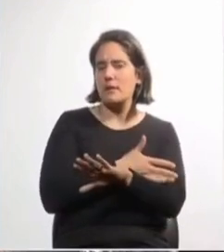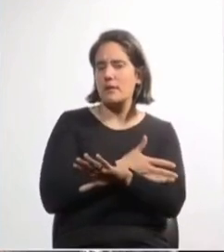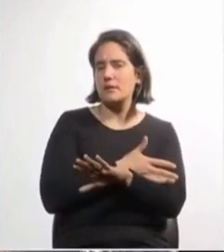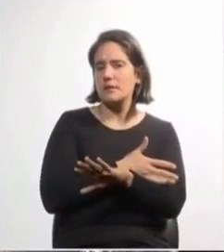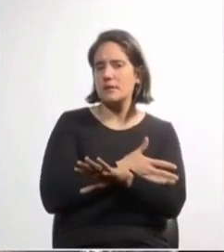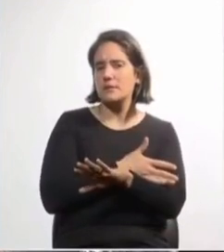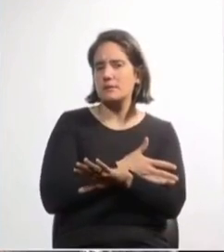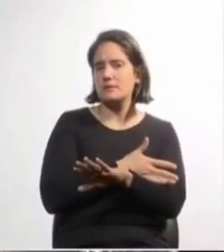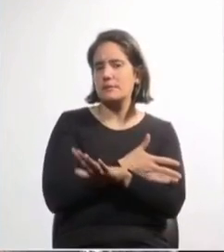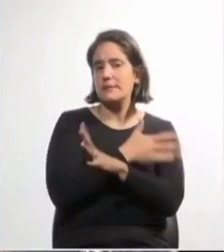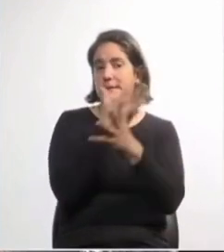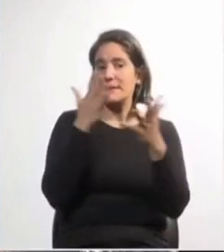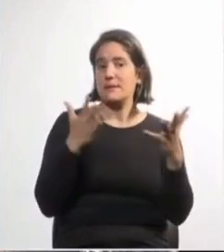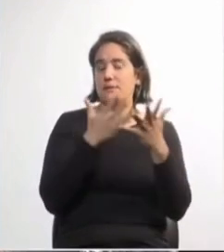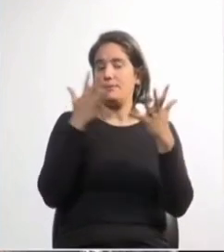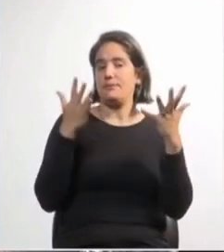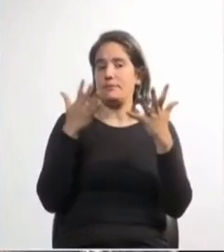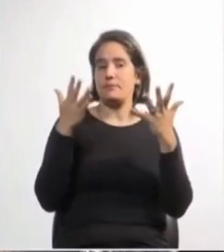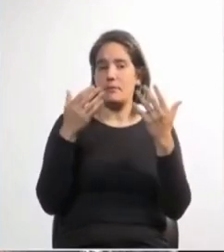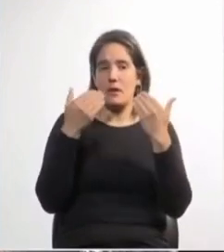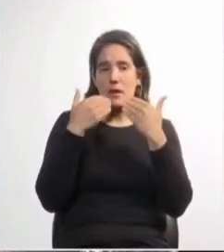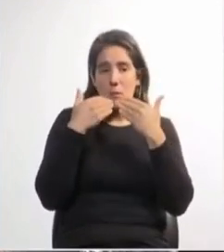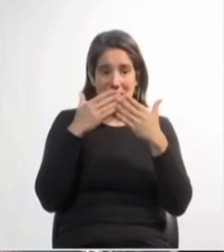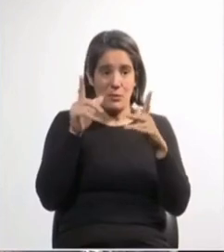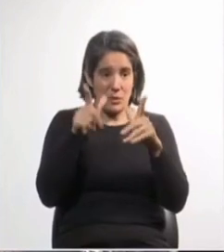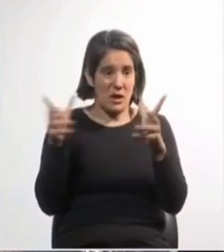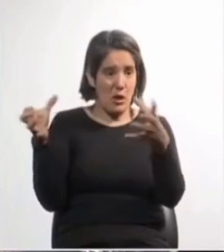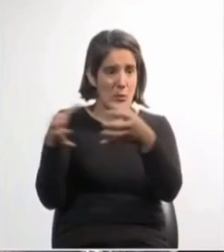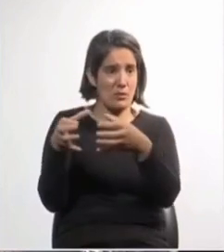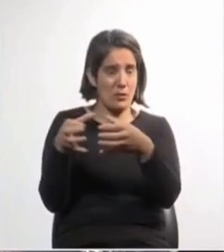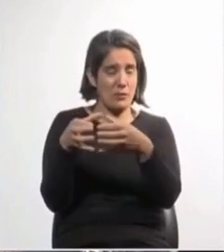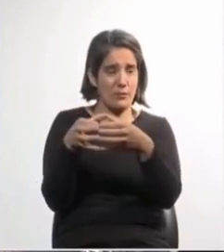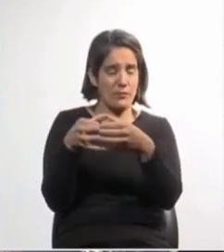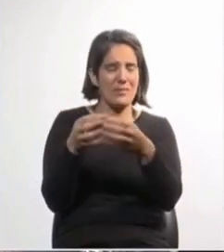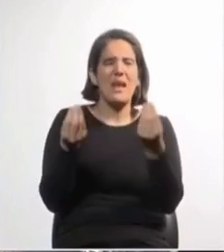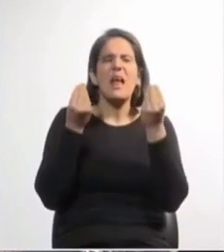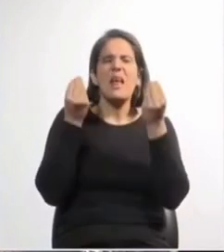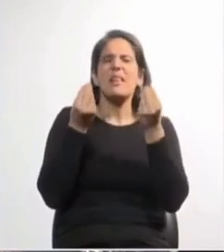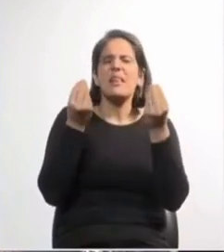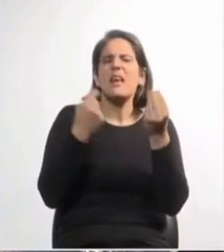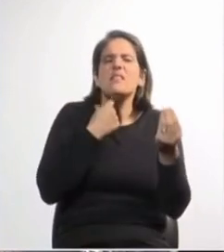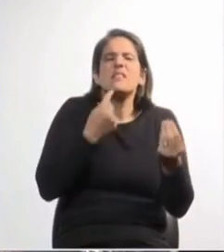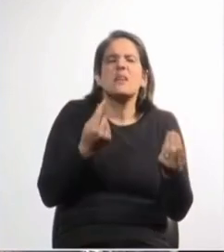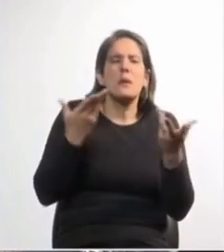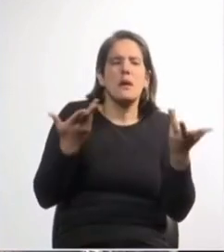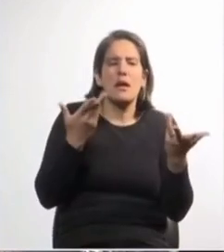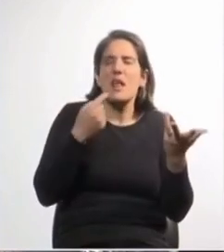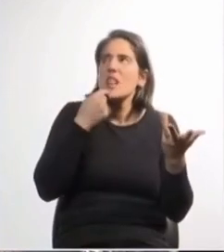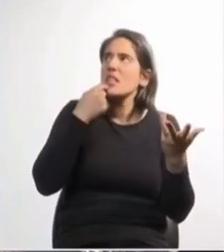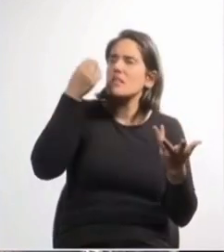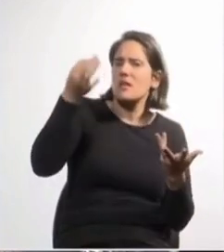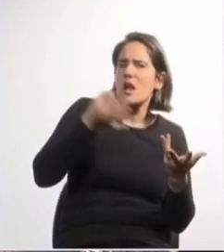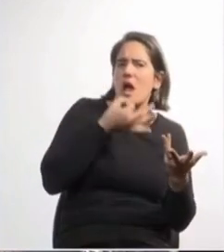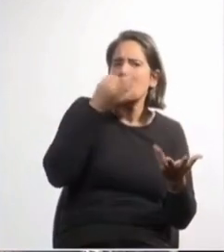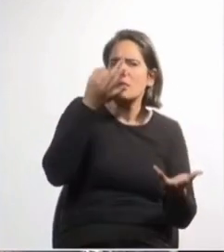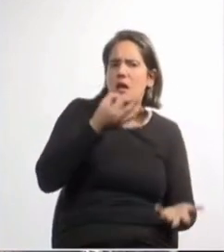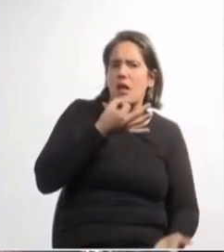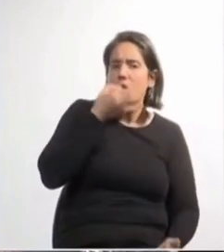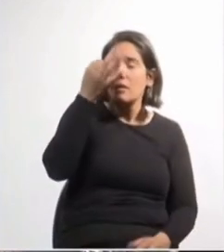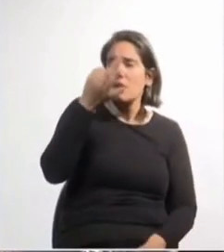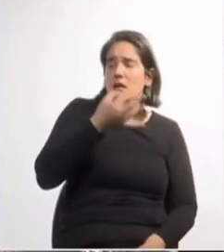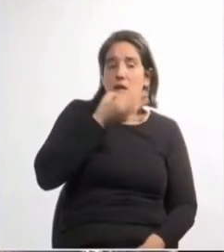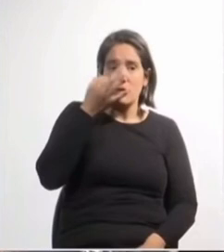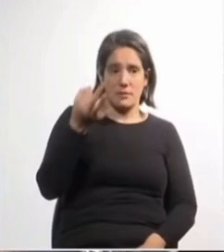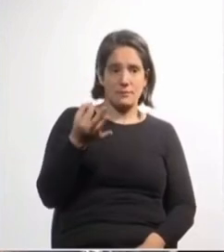y que también planteamos en comisión. ¿De qué sirve anunciar con tanta